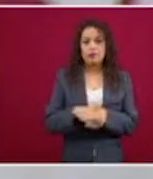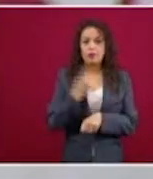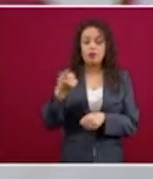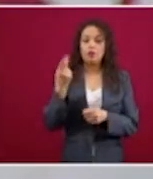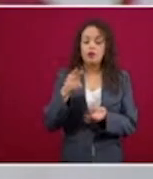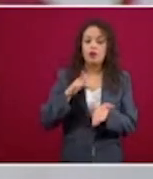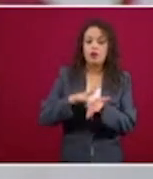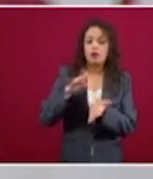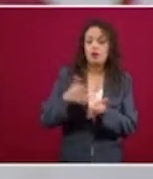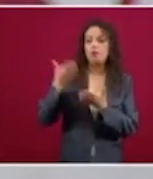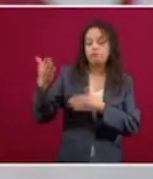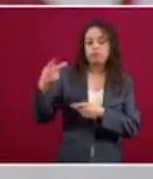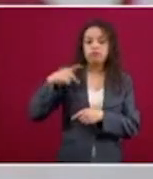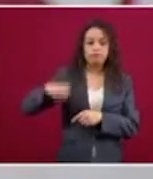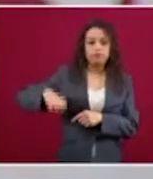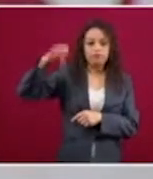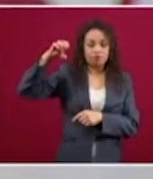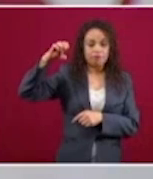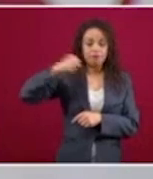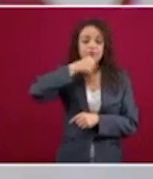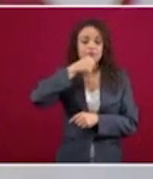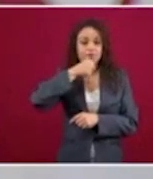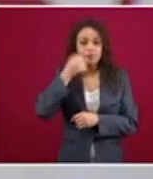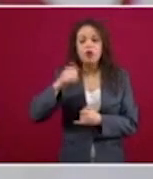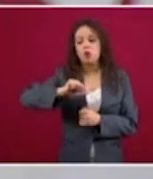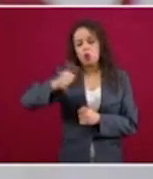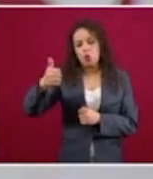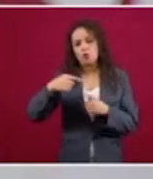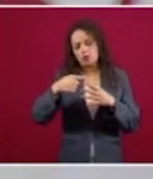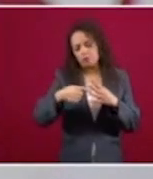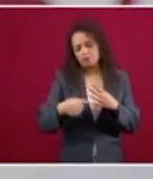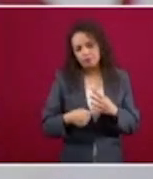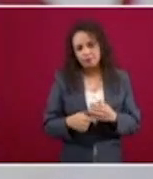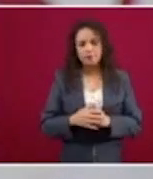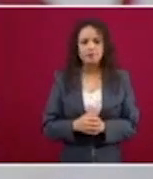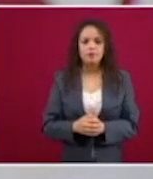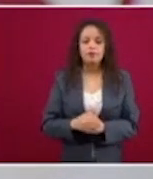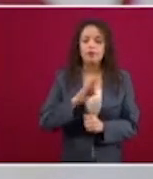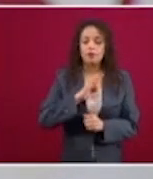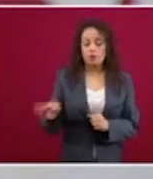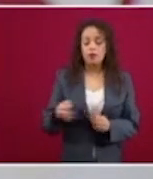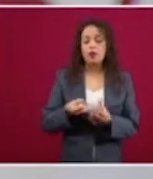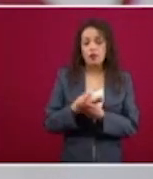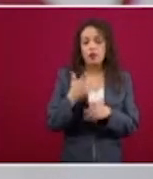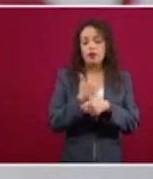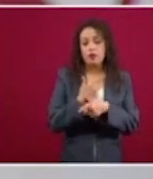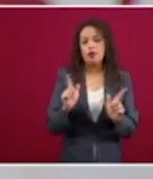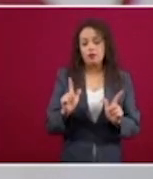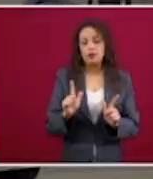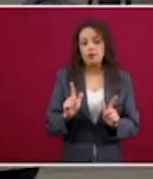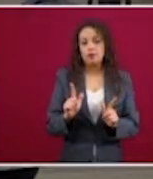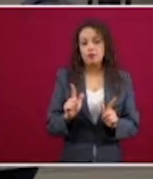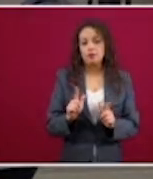mayores, entre otros, y que pueden salir porque